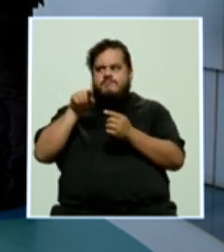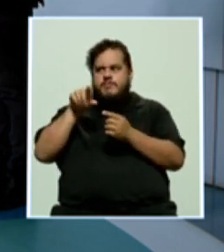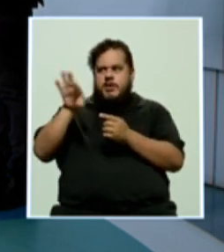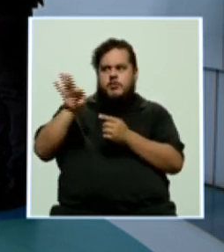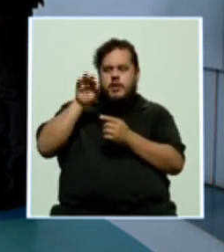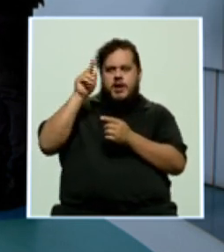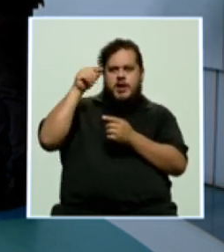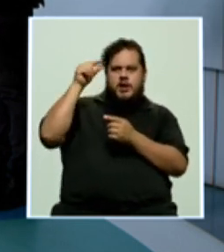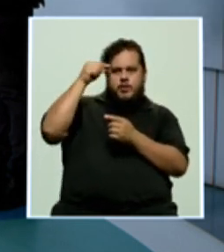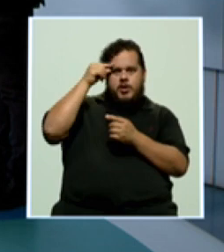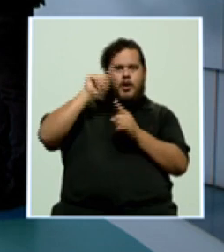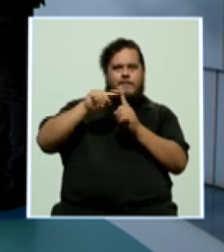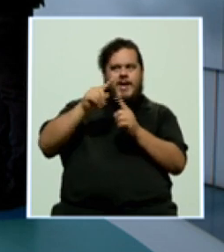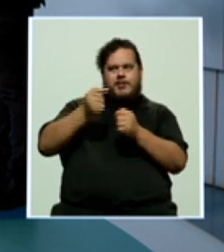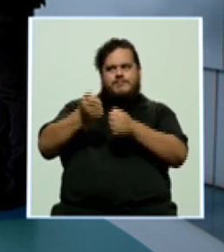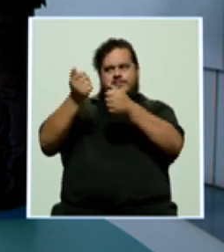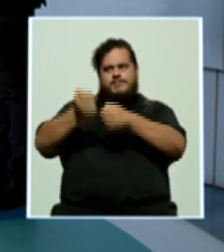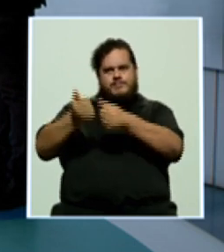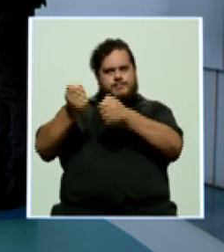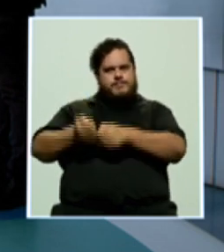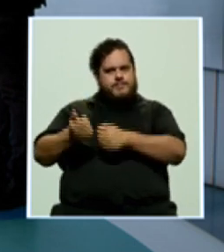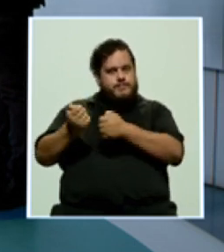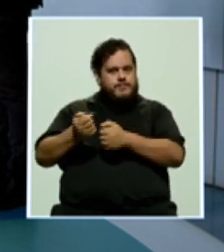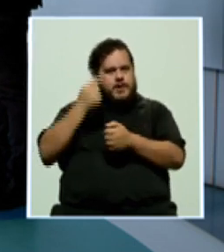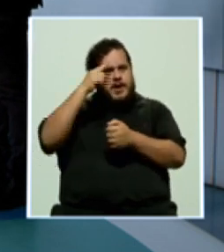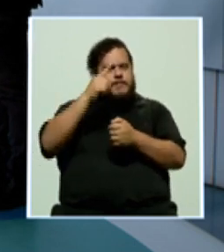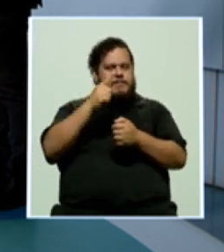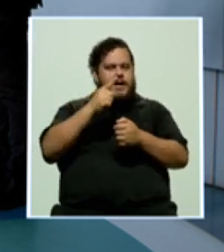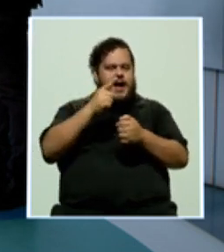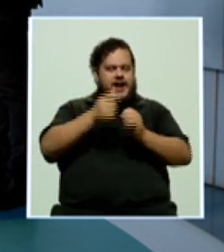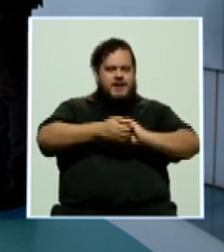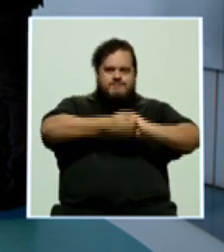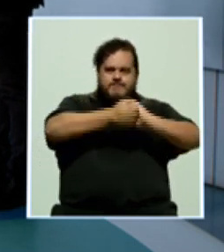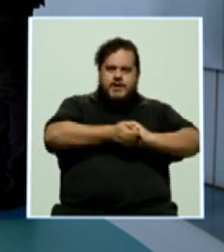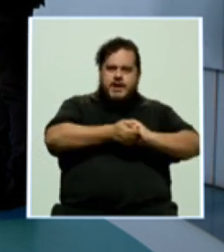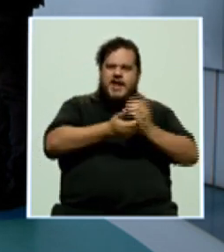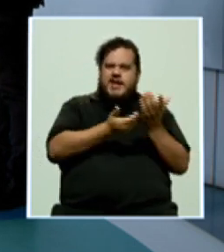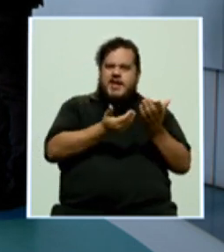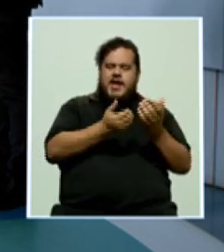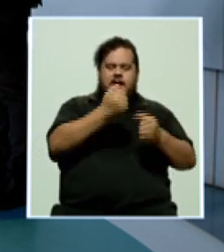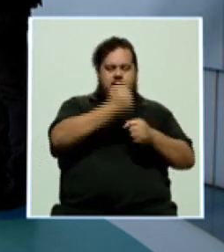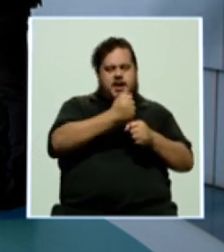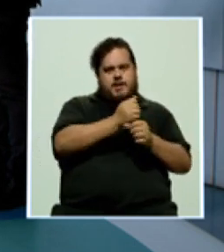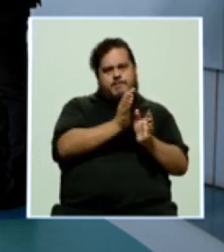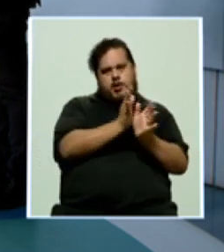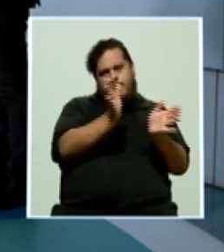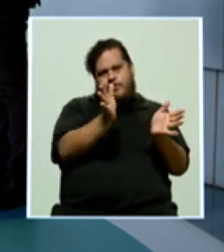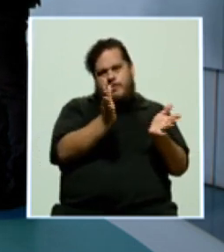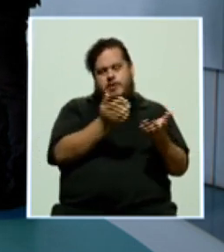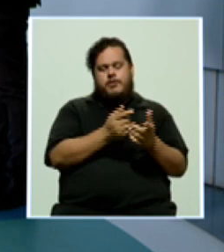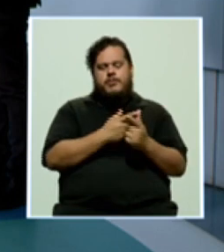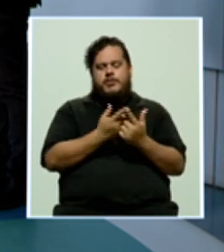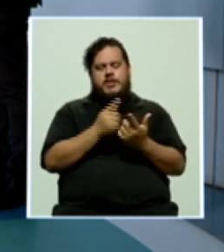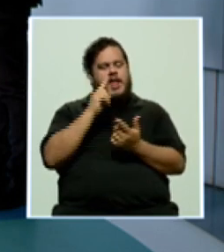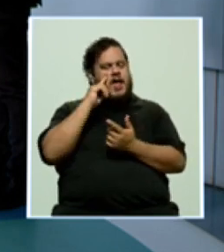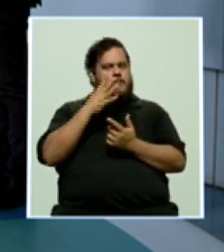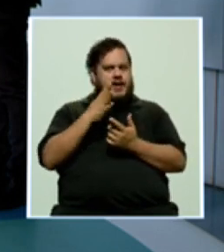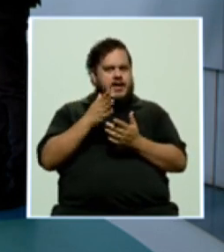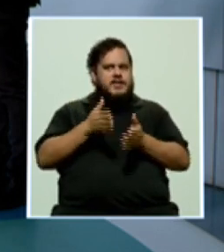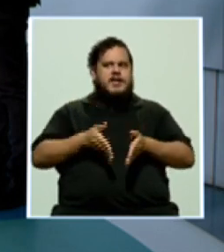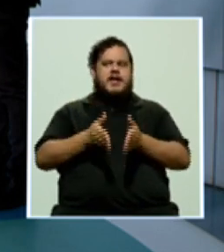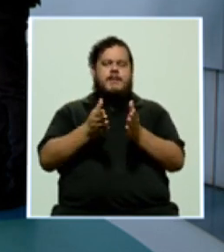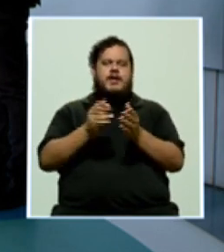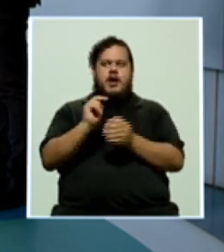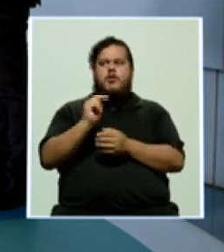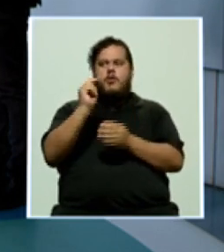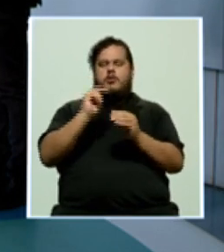desechando para pues amarrar, digámoslo así popularmente, lo que es el tema de empleo público, que bueno, parece que camina con un